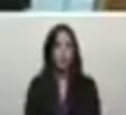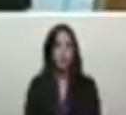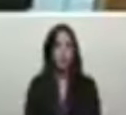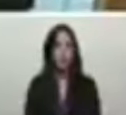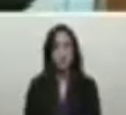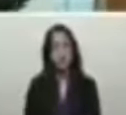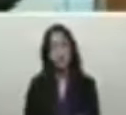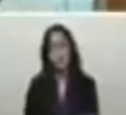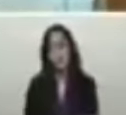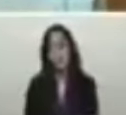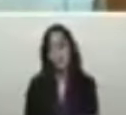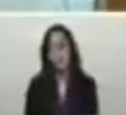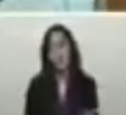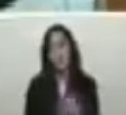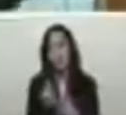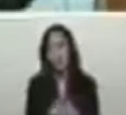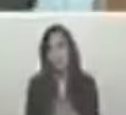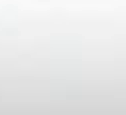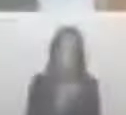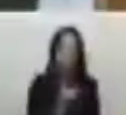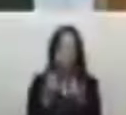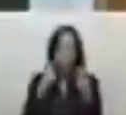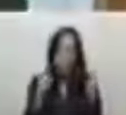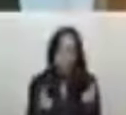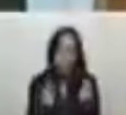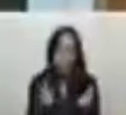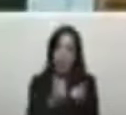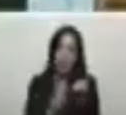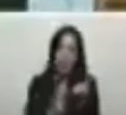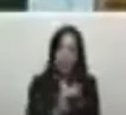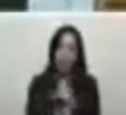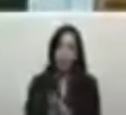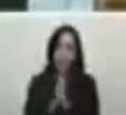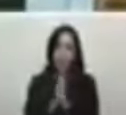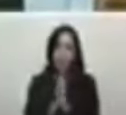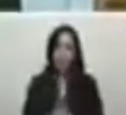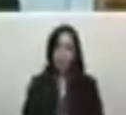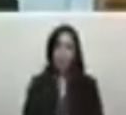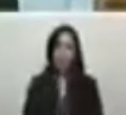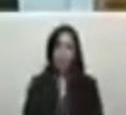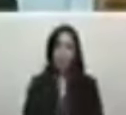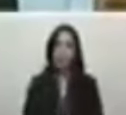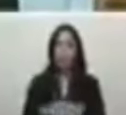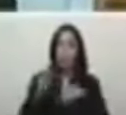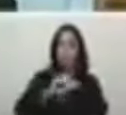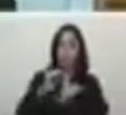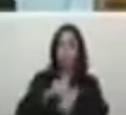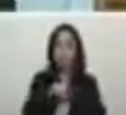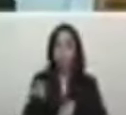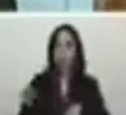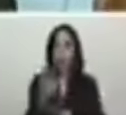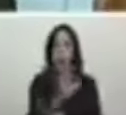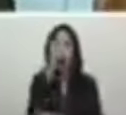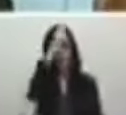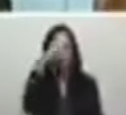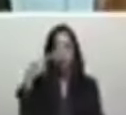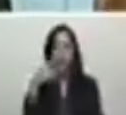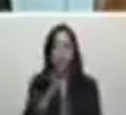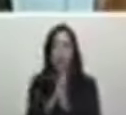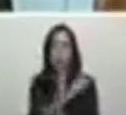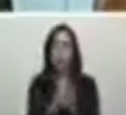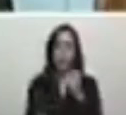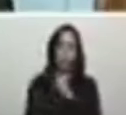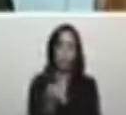y más adelante aspiran a quitarnos el territorio y le digamos a Donald Trump con Venezuela no